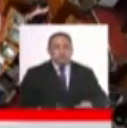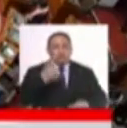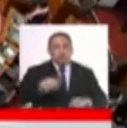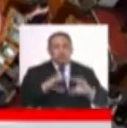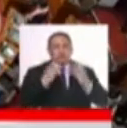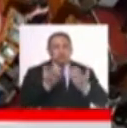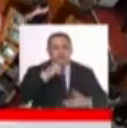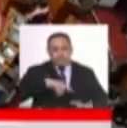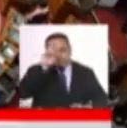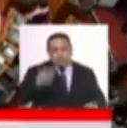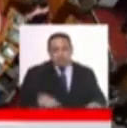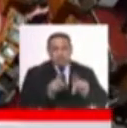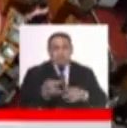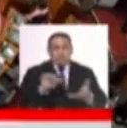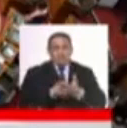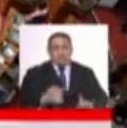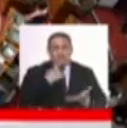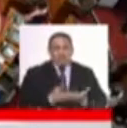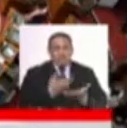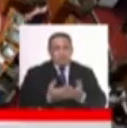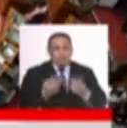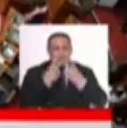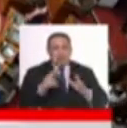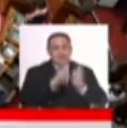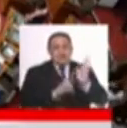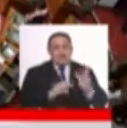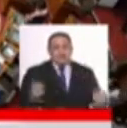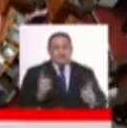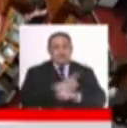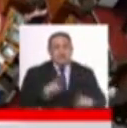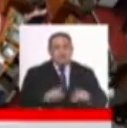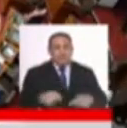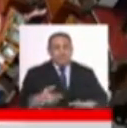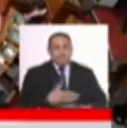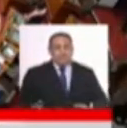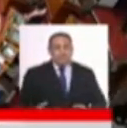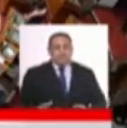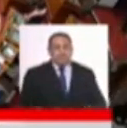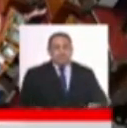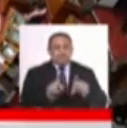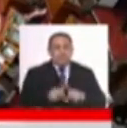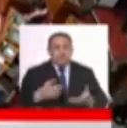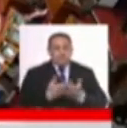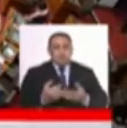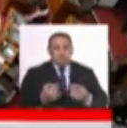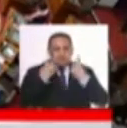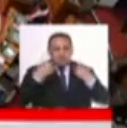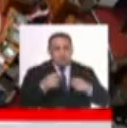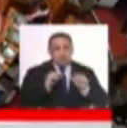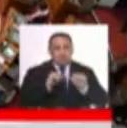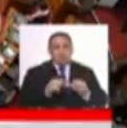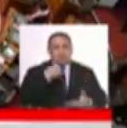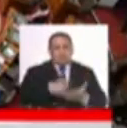que tenga que conservar a Dina Boluarte, ni tiene, ni ella le debe nada, no es cierto, ni le deben nada a ella